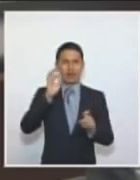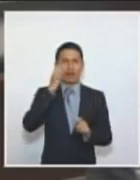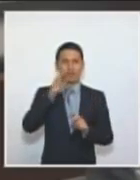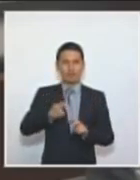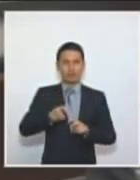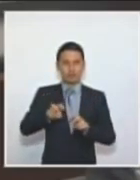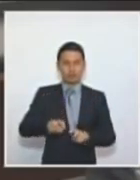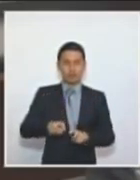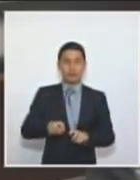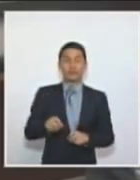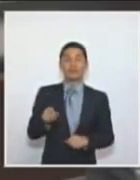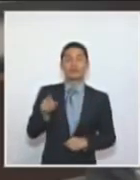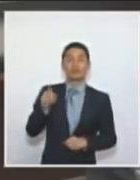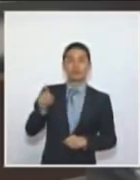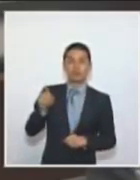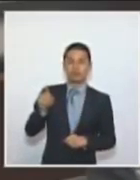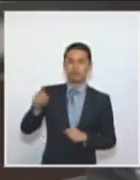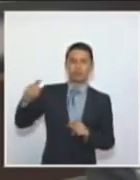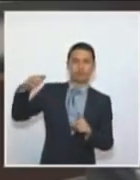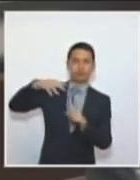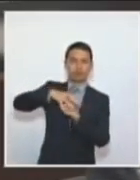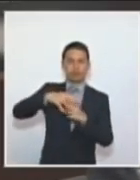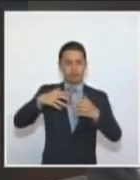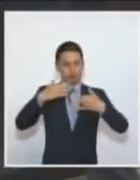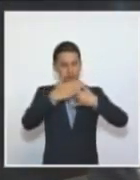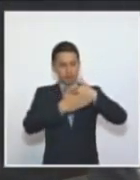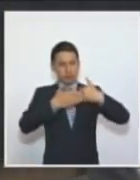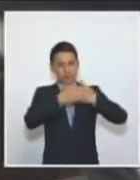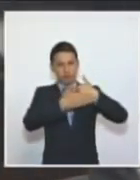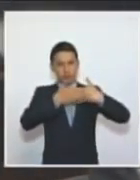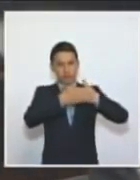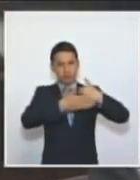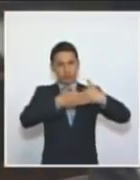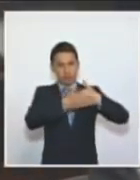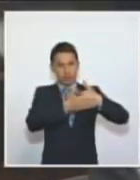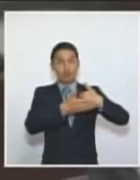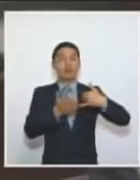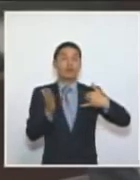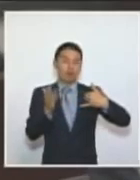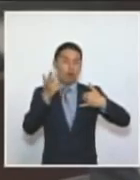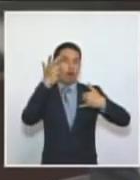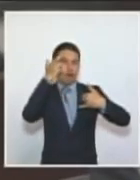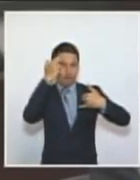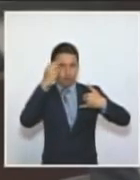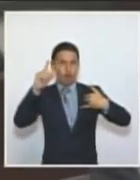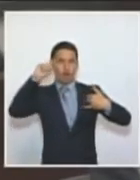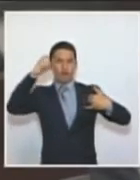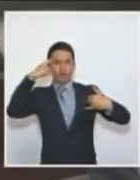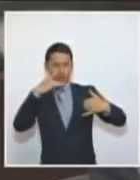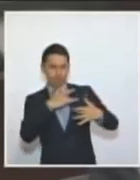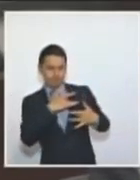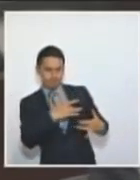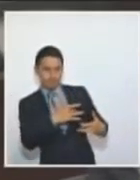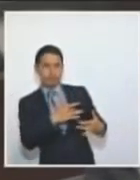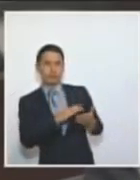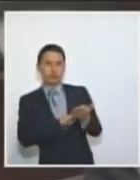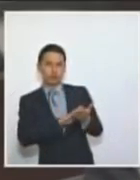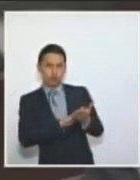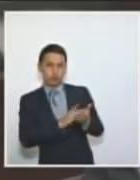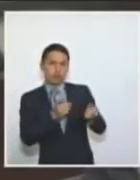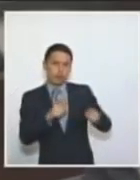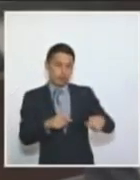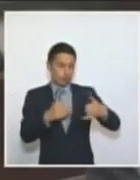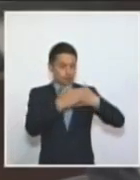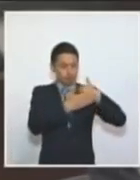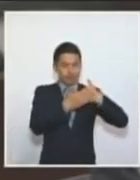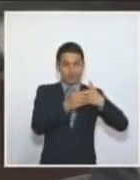pues se vio la dinámica a nivel nacional en el cual obviamente hubo voluntad del gobierno nacional y a su